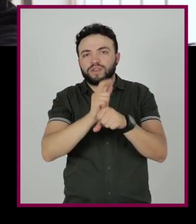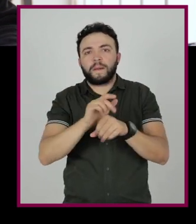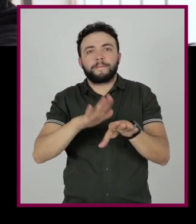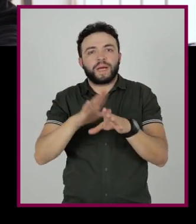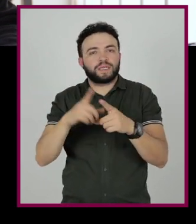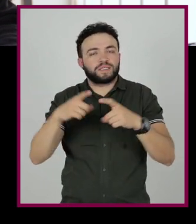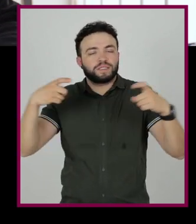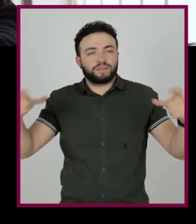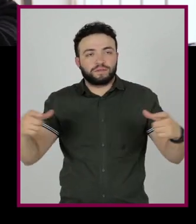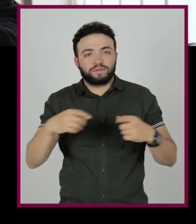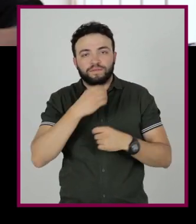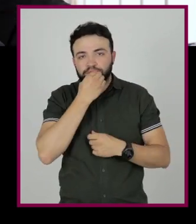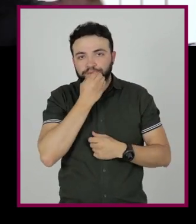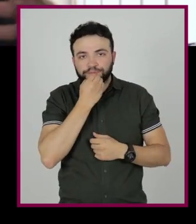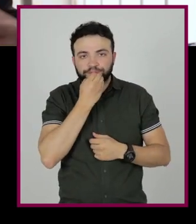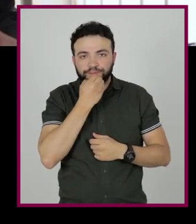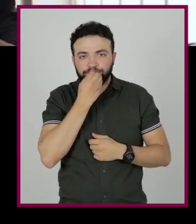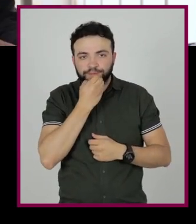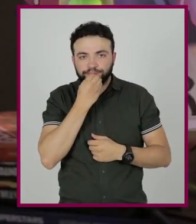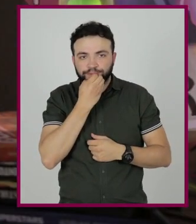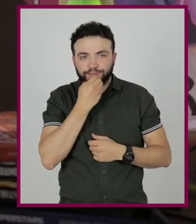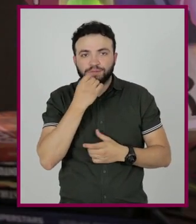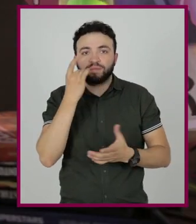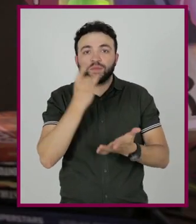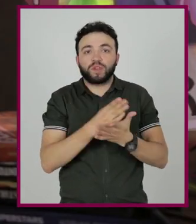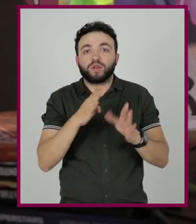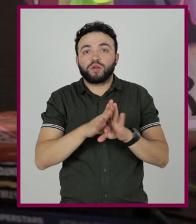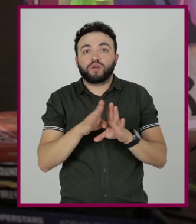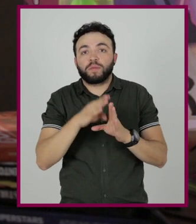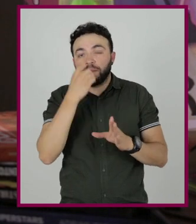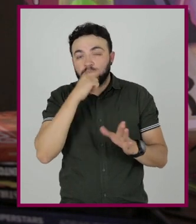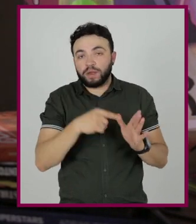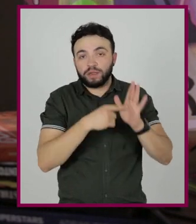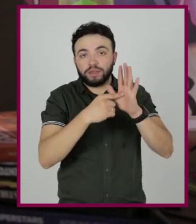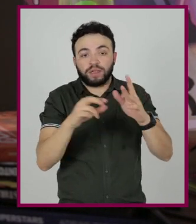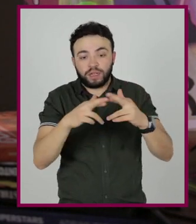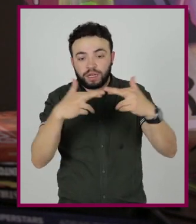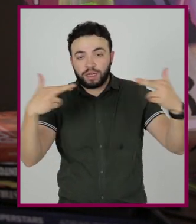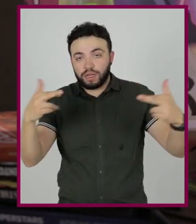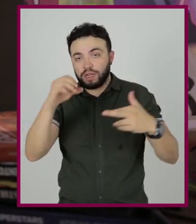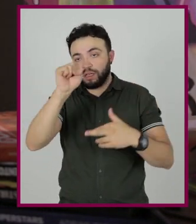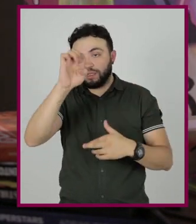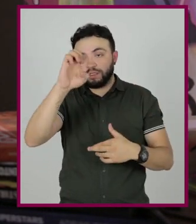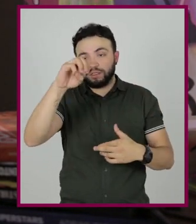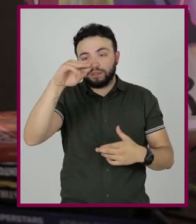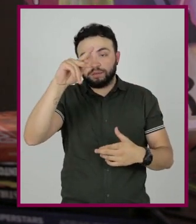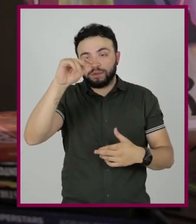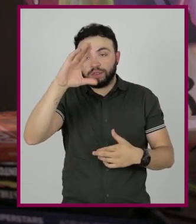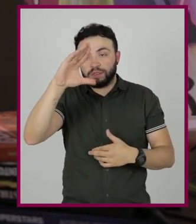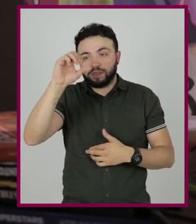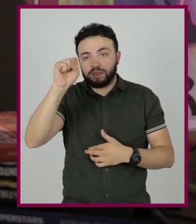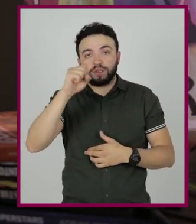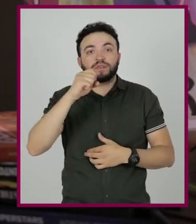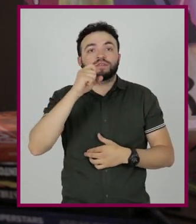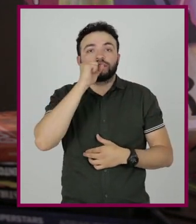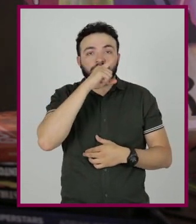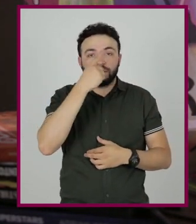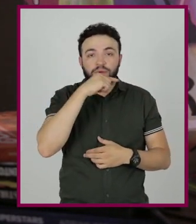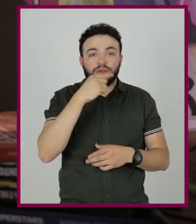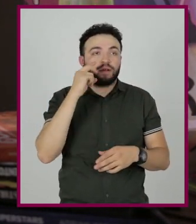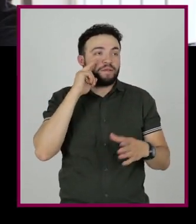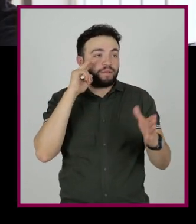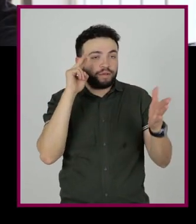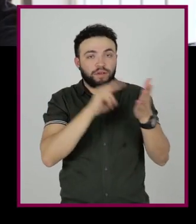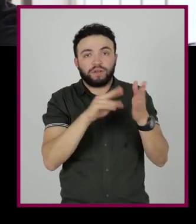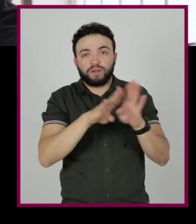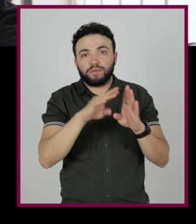más amplia. ¿Más amplio que esto? Pues es que ya no solo se usan para representar relaciones semánticas, sino también para